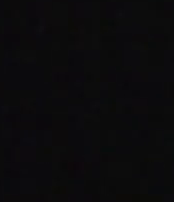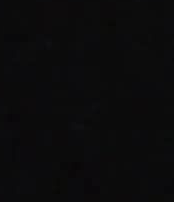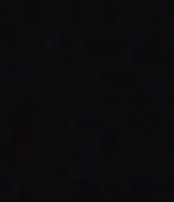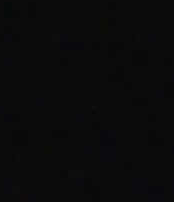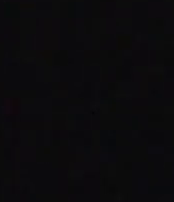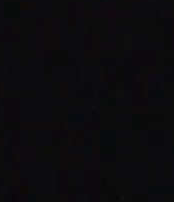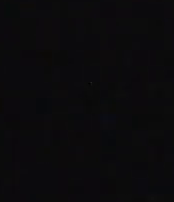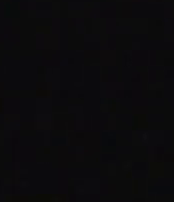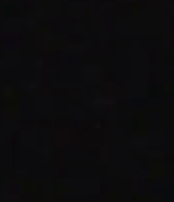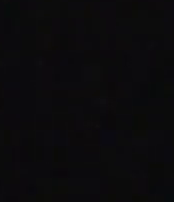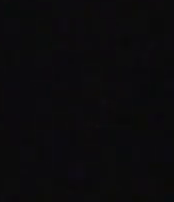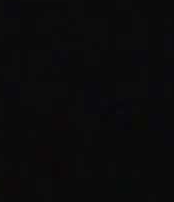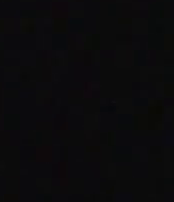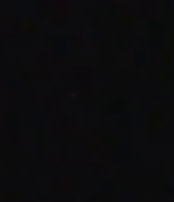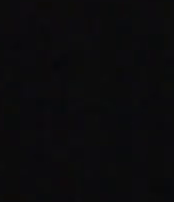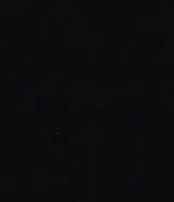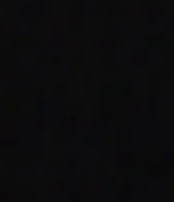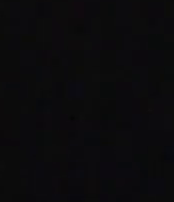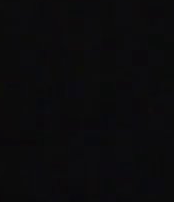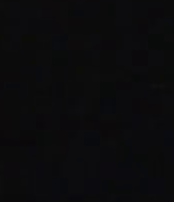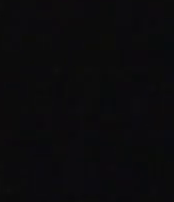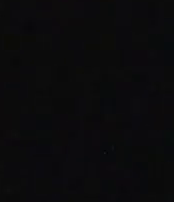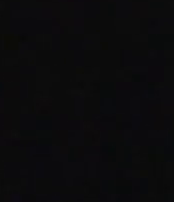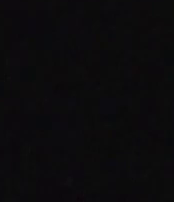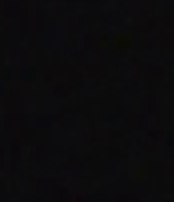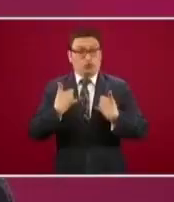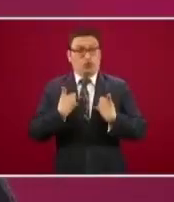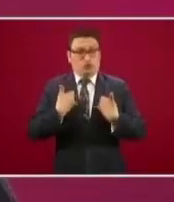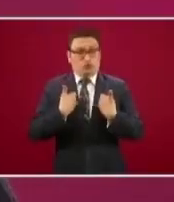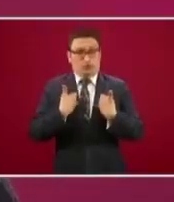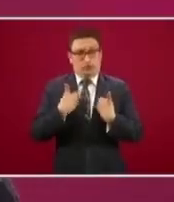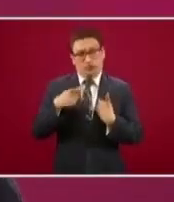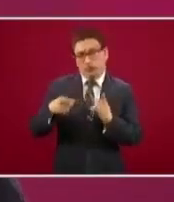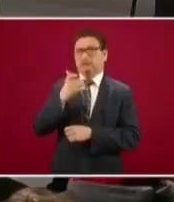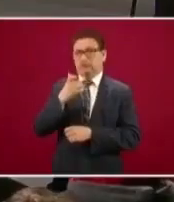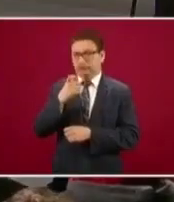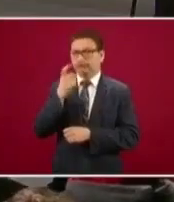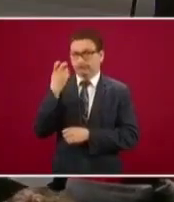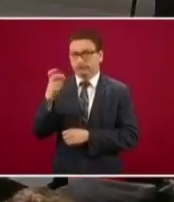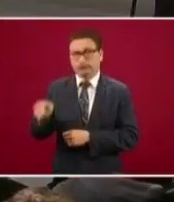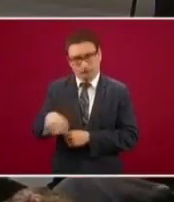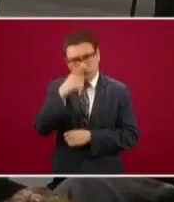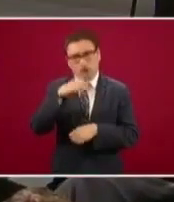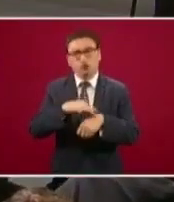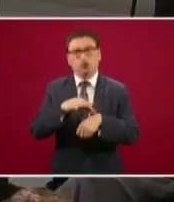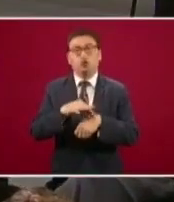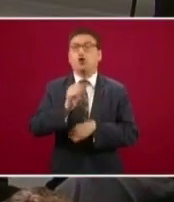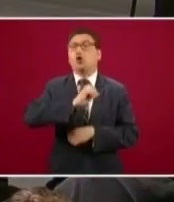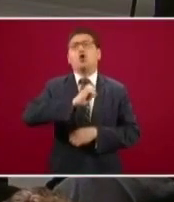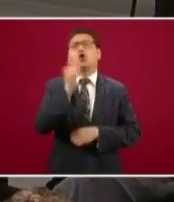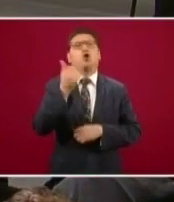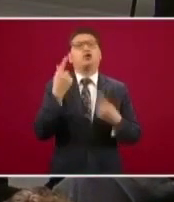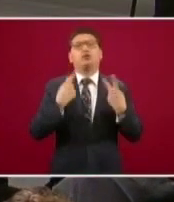un riesgo mayor de contraer la enfermedad, y con ello acompañado de algunos casos de muerte. El Instituto